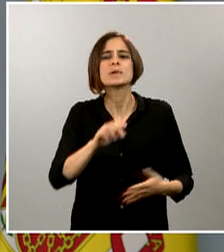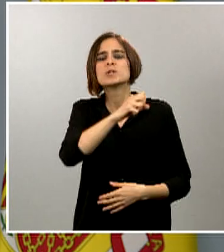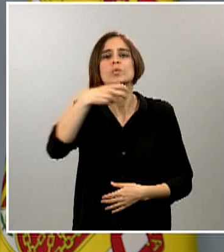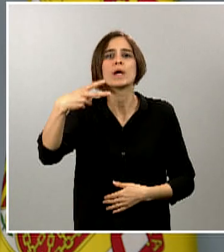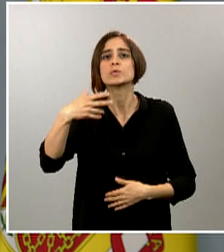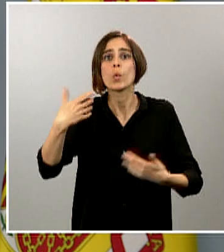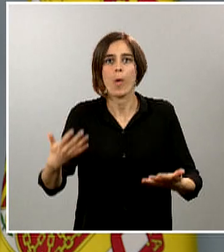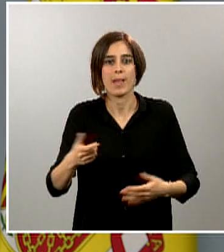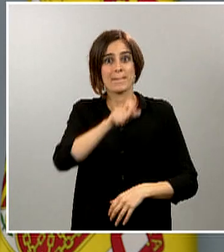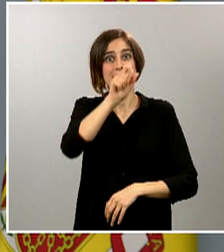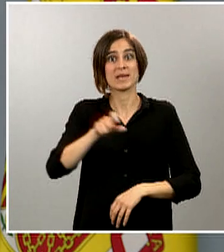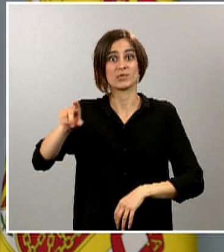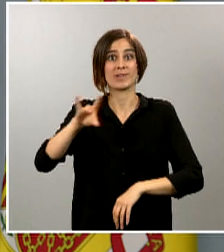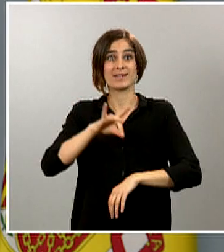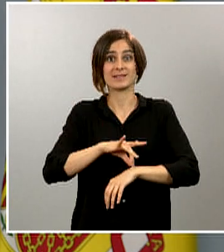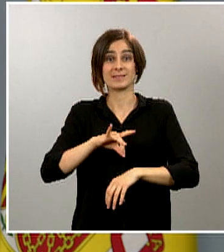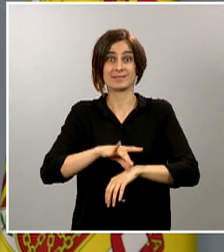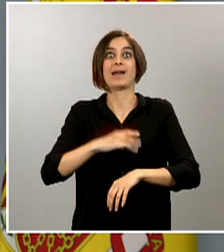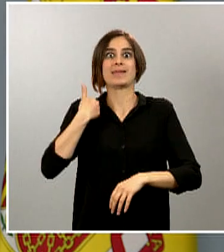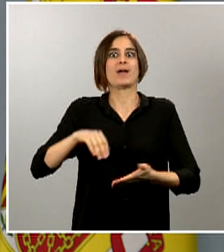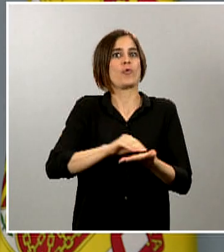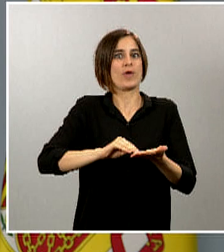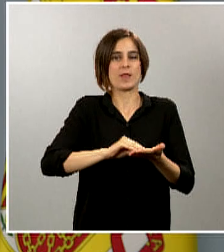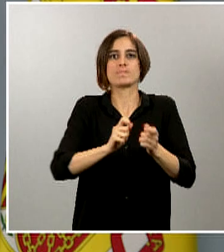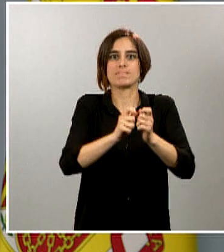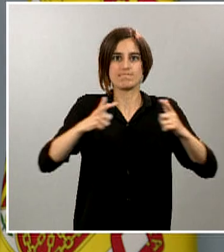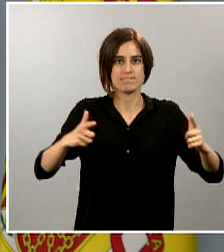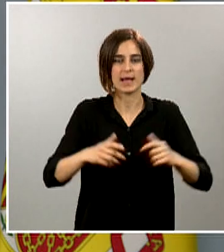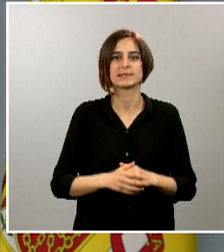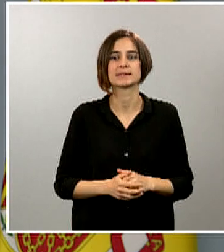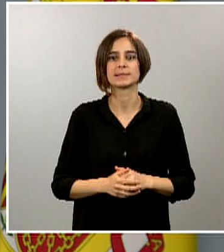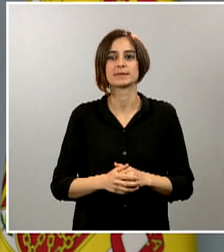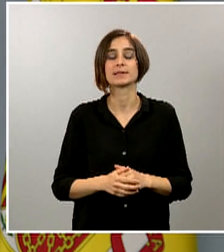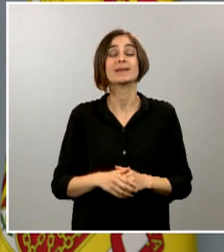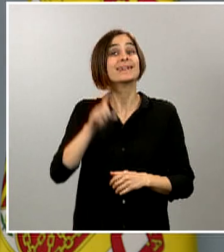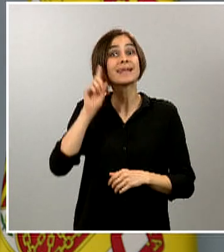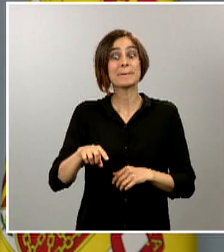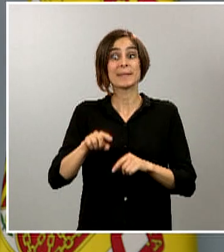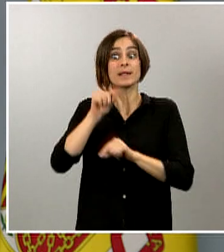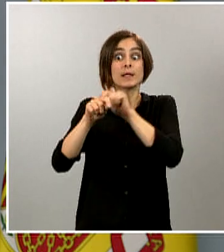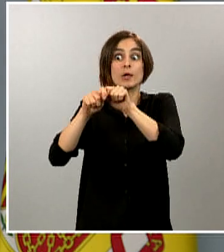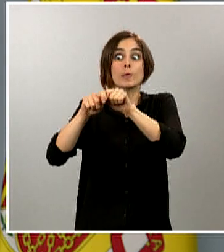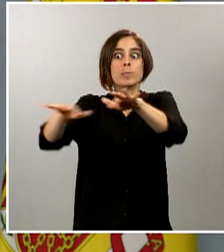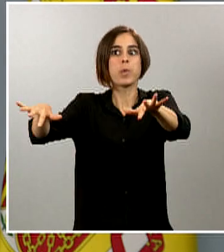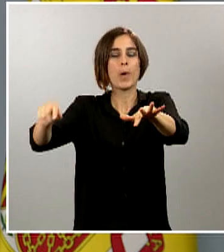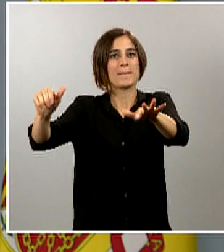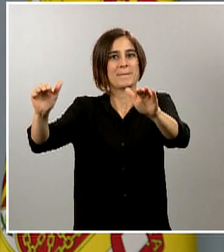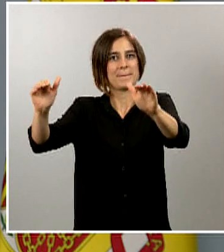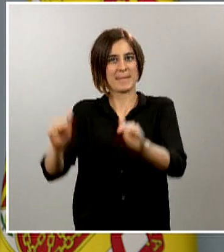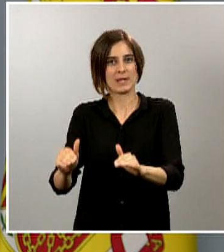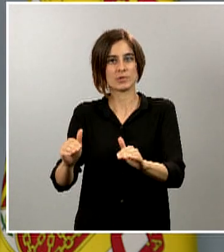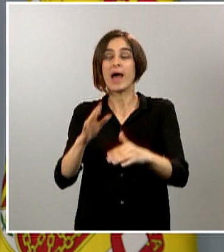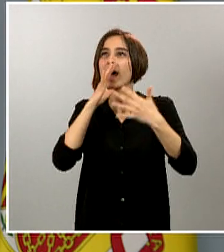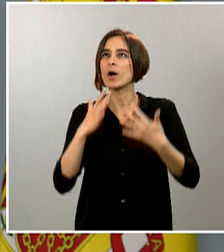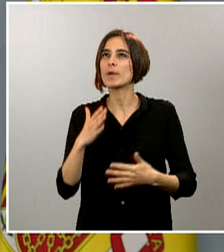curados, un porcentaje inferior de la propagación, que esto era lo importante. Hoy nos movemos en un 5%, cuando hace apenas